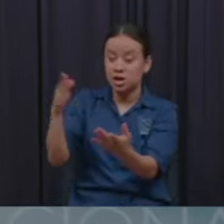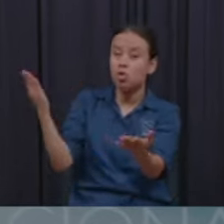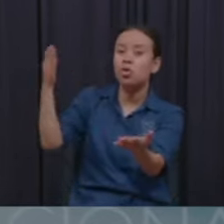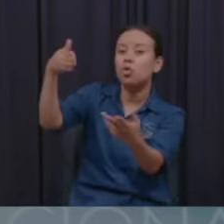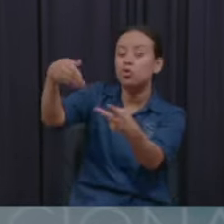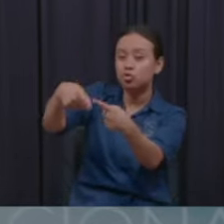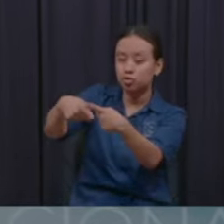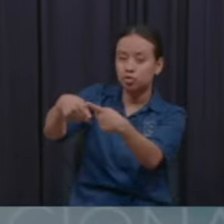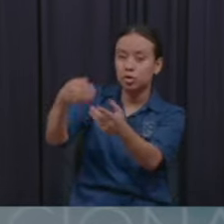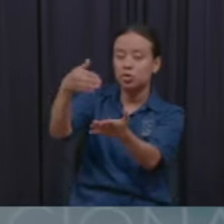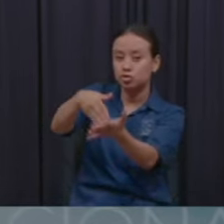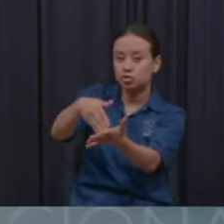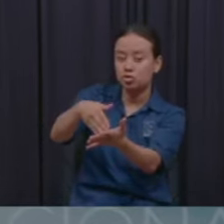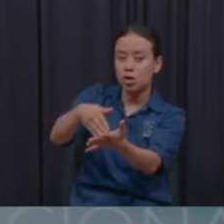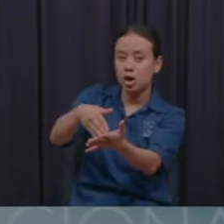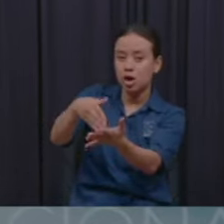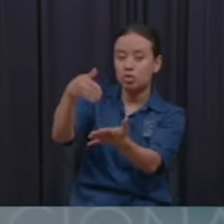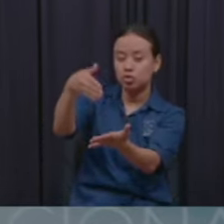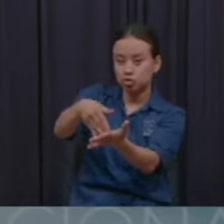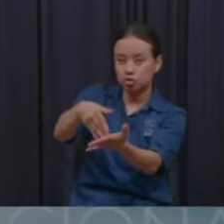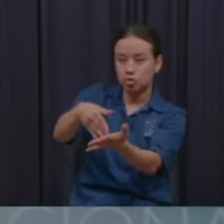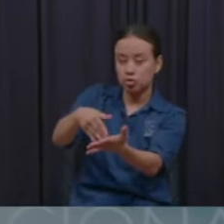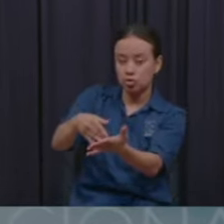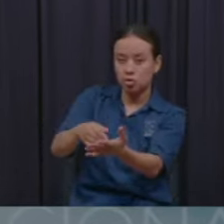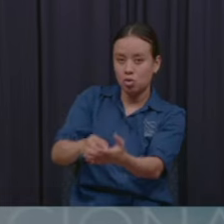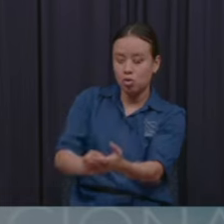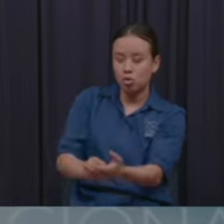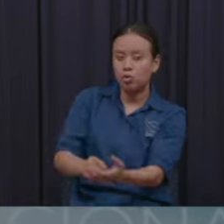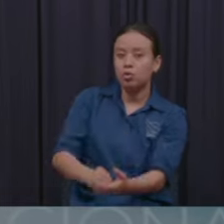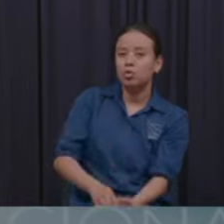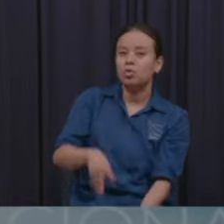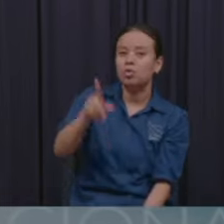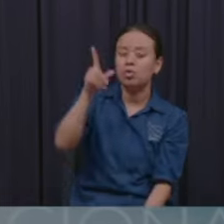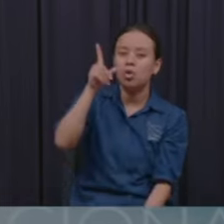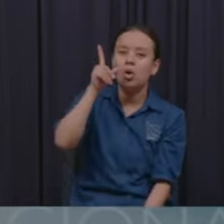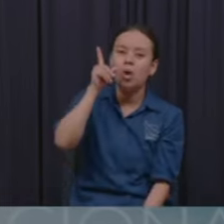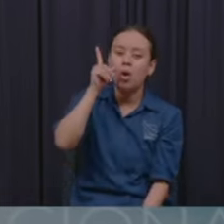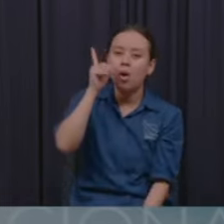heveo llamado Amor, ¿sí recuerda? Pero Amor con H.